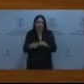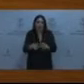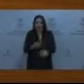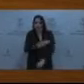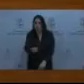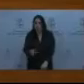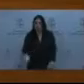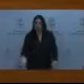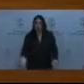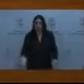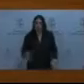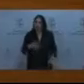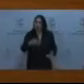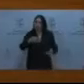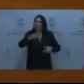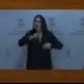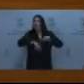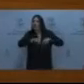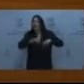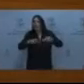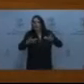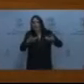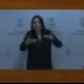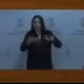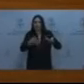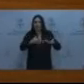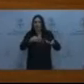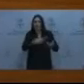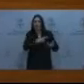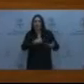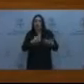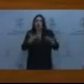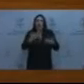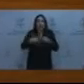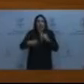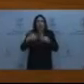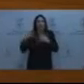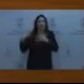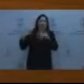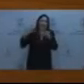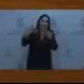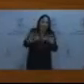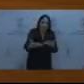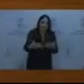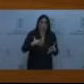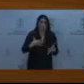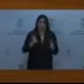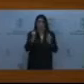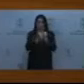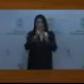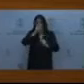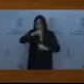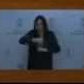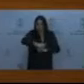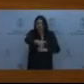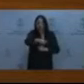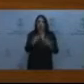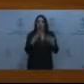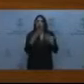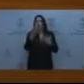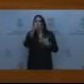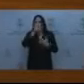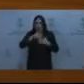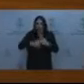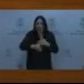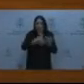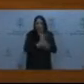son diferentes calificativos que cada uno le puede poner. Van 10 años. Bueno, pueden estar 20, quizá 80 años también sea algo gradual.